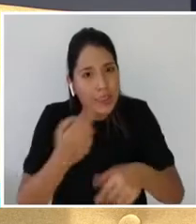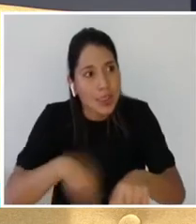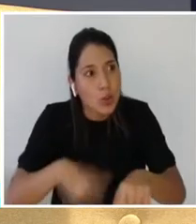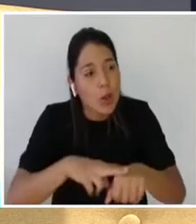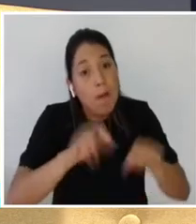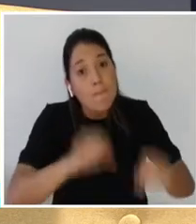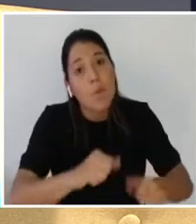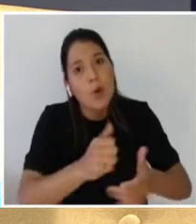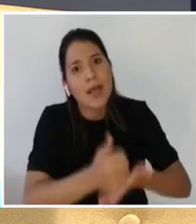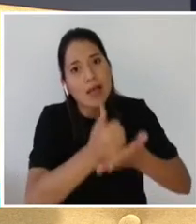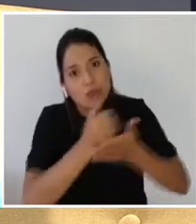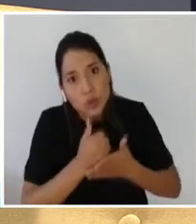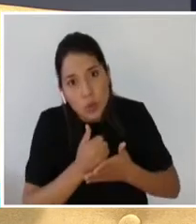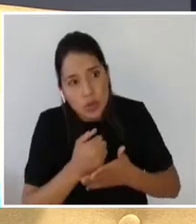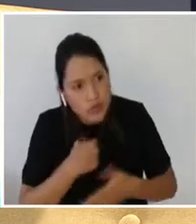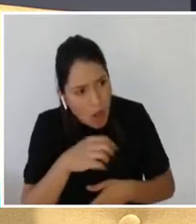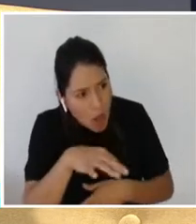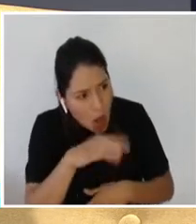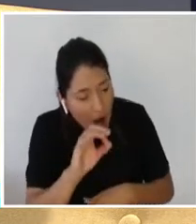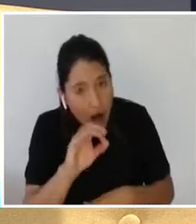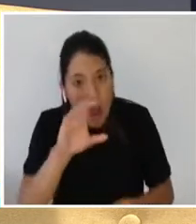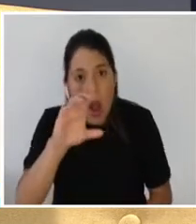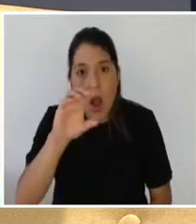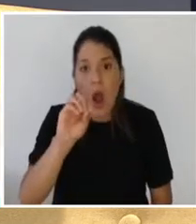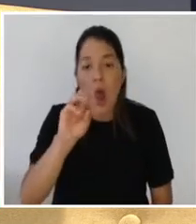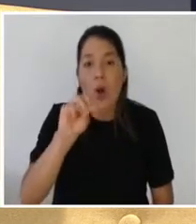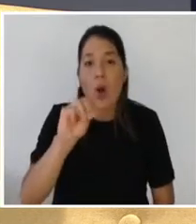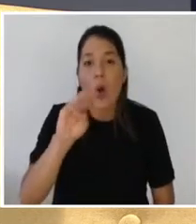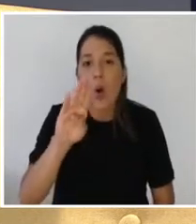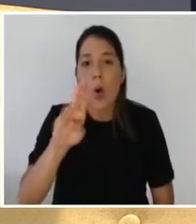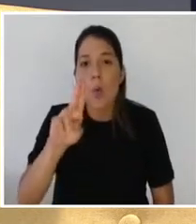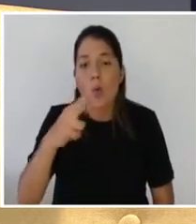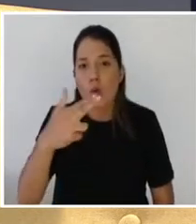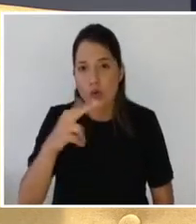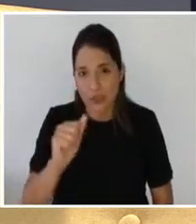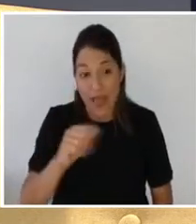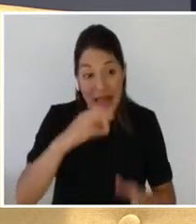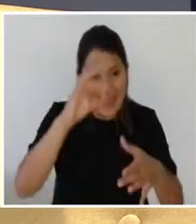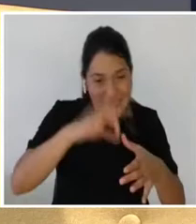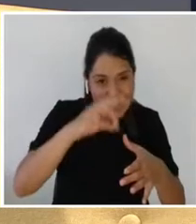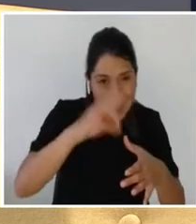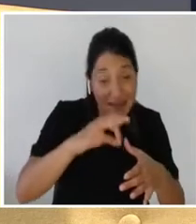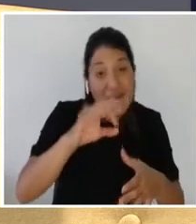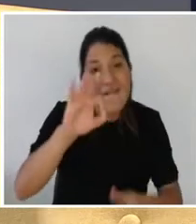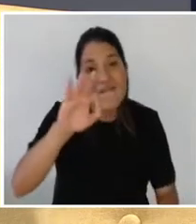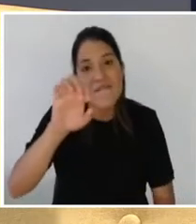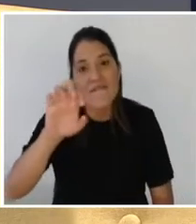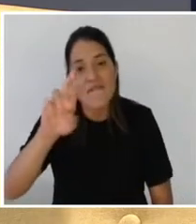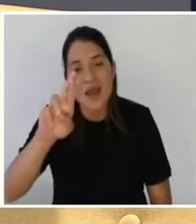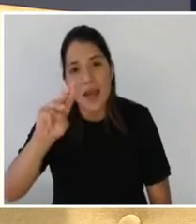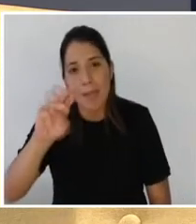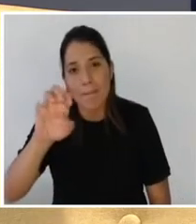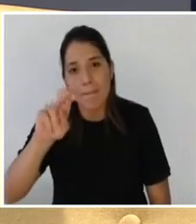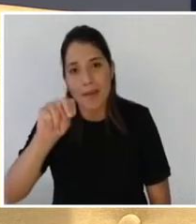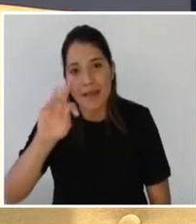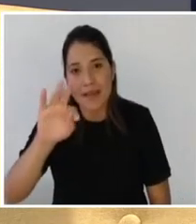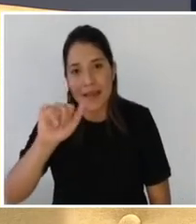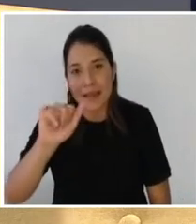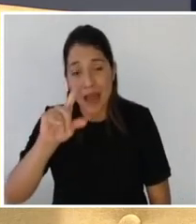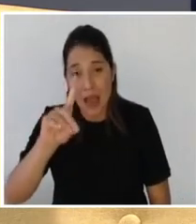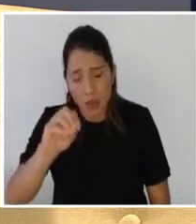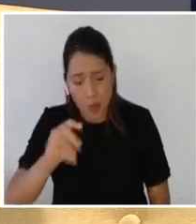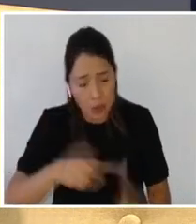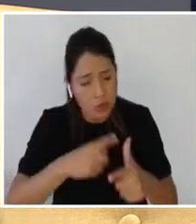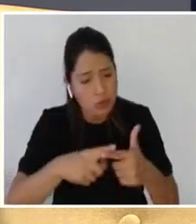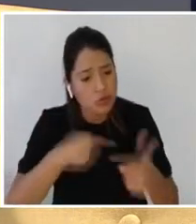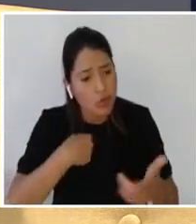la kombucha, con la bebida de kombucha, que es una bebida de té fermentado. La compré. Sentí, ¿verdad?, que me